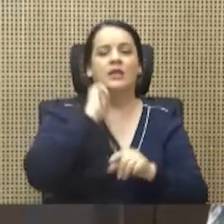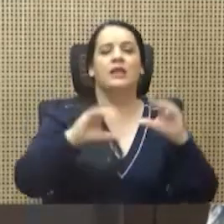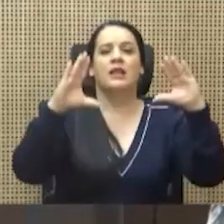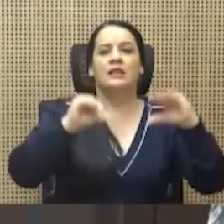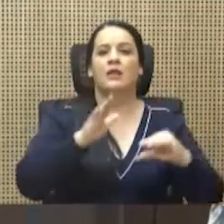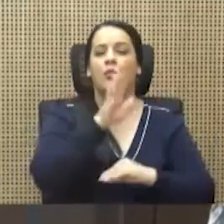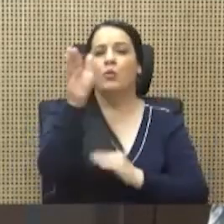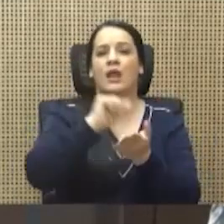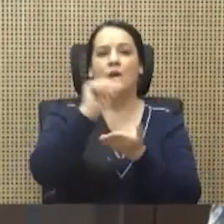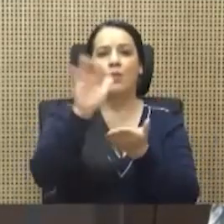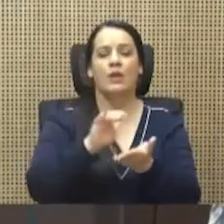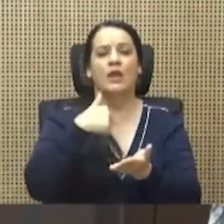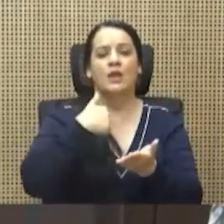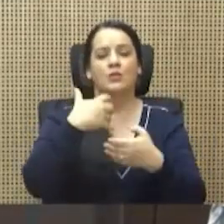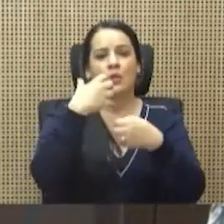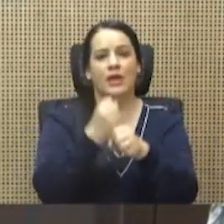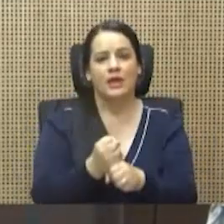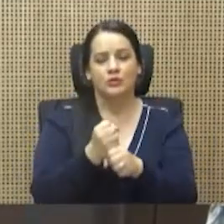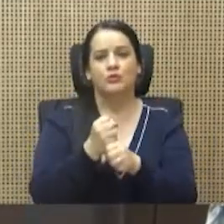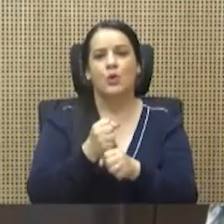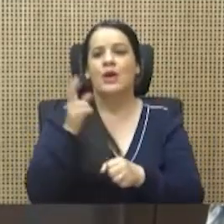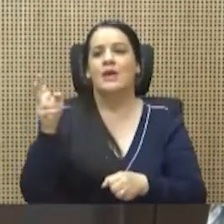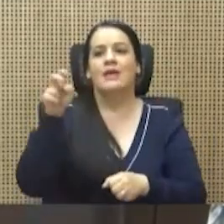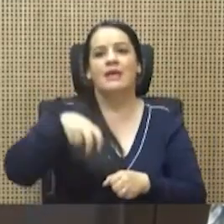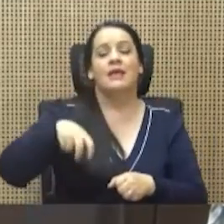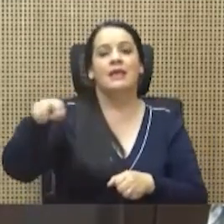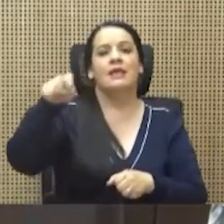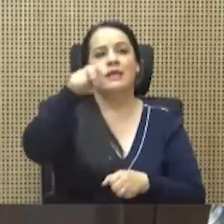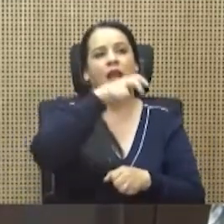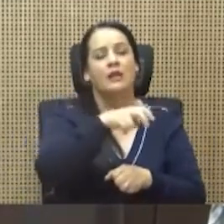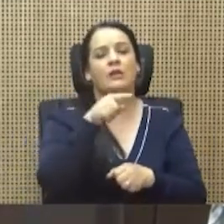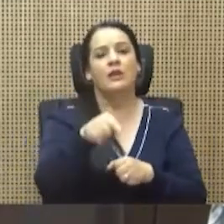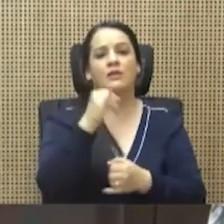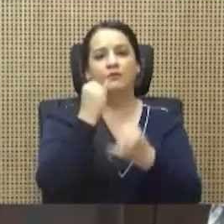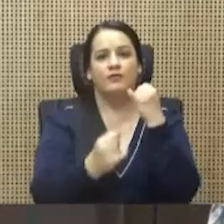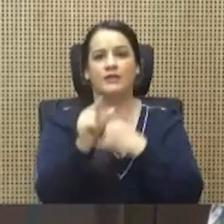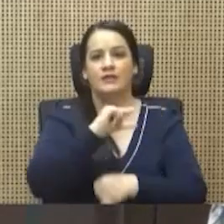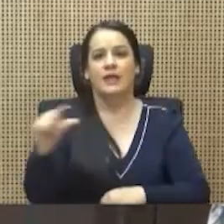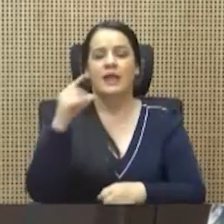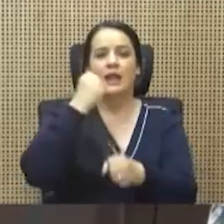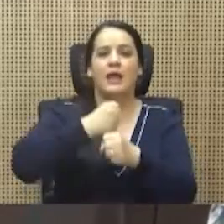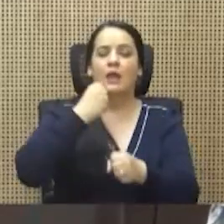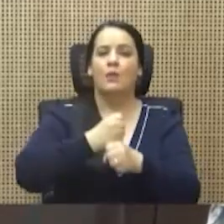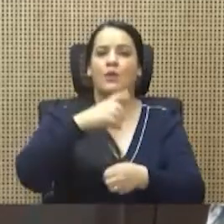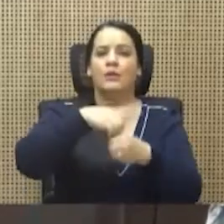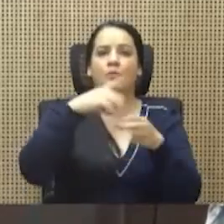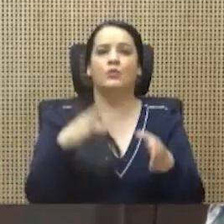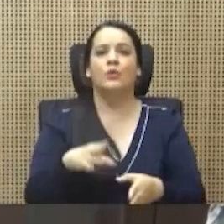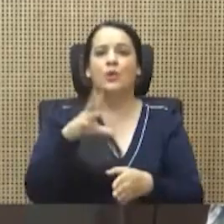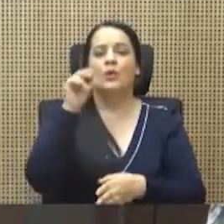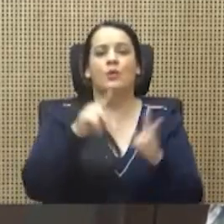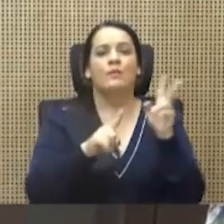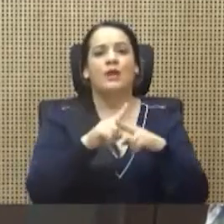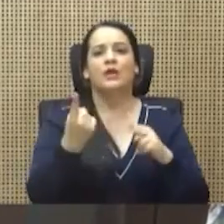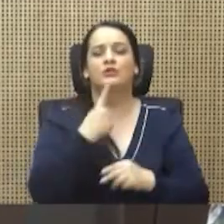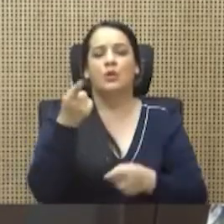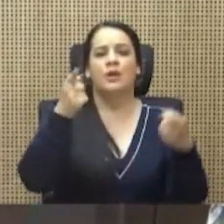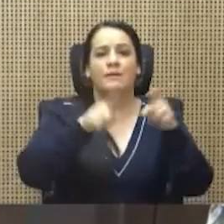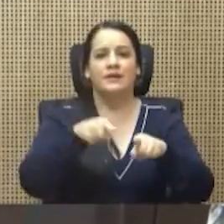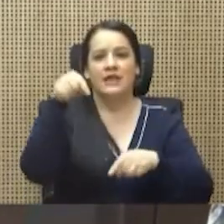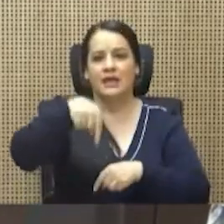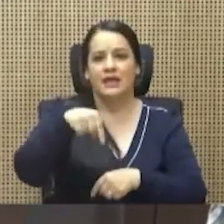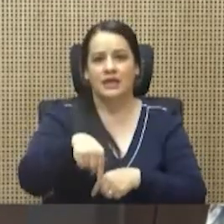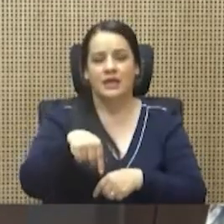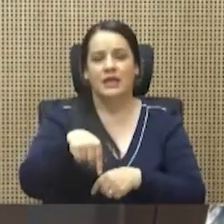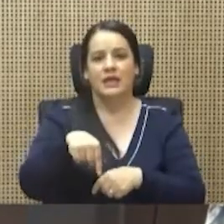juelita. He montado gira los fines de semana. Entonces, que la labor de diputado tampoco implica solo lo que pasa en este plenario, teniendo las otras prioridades